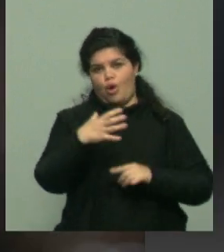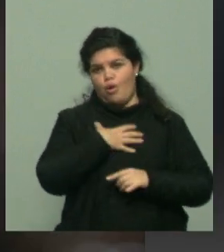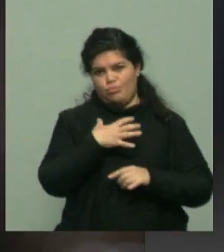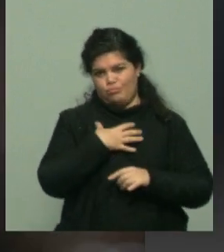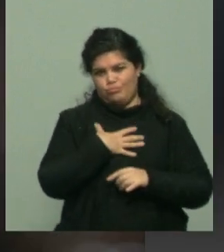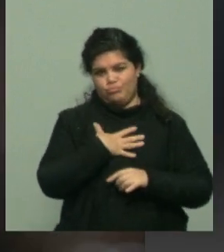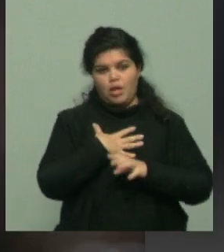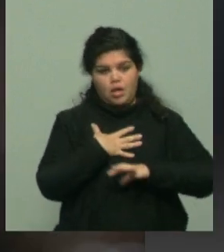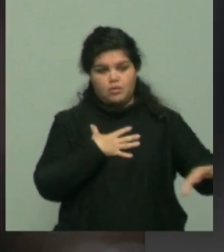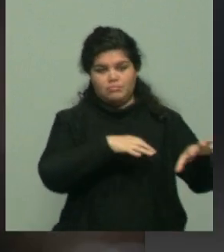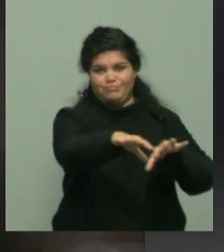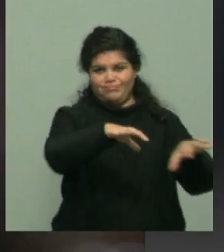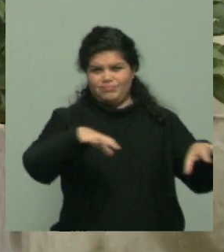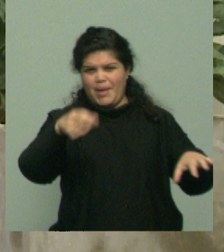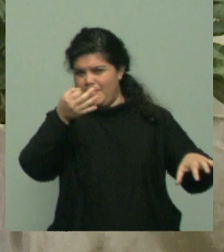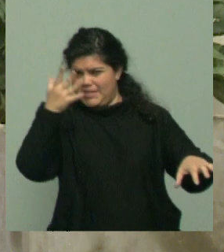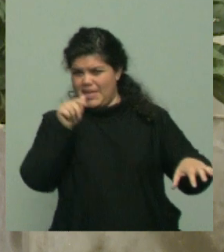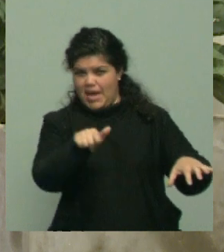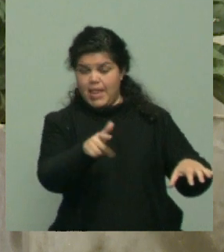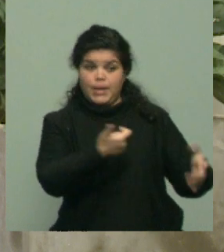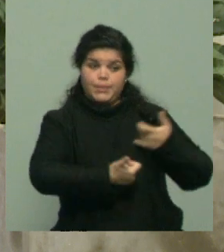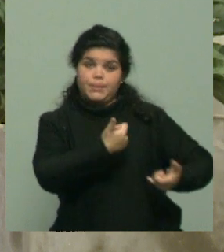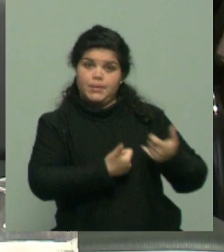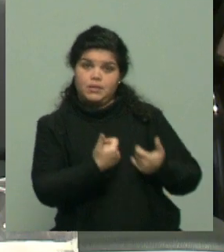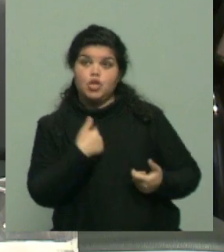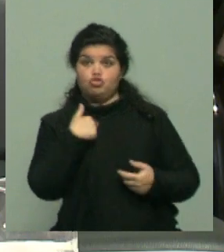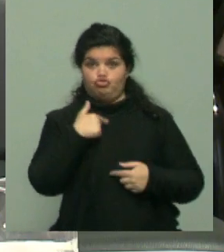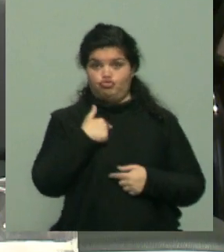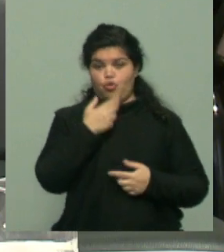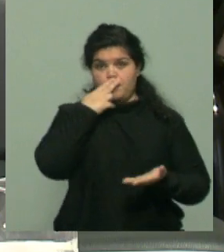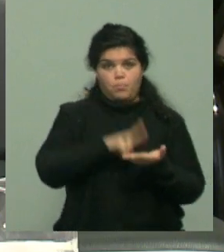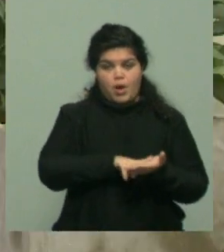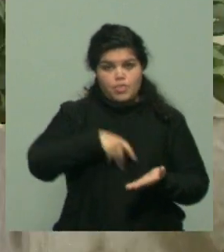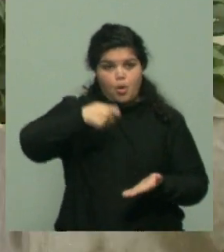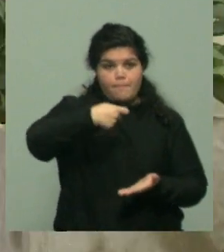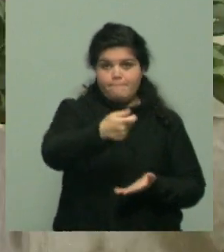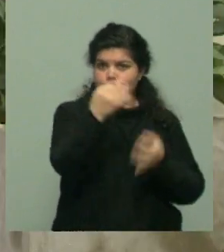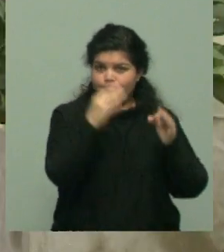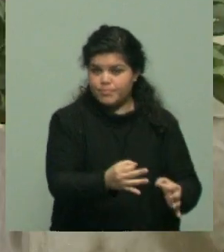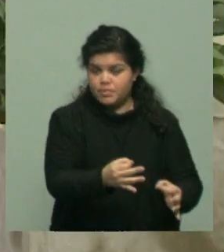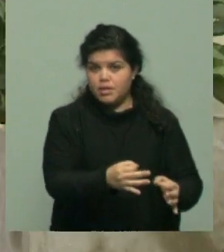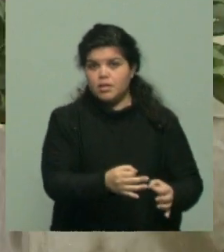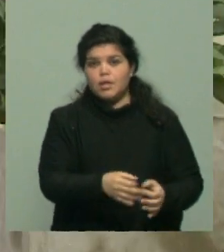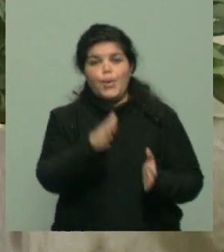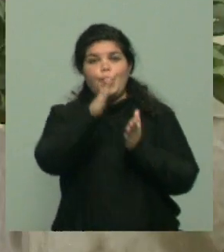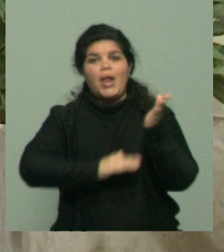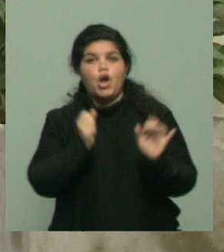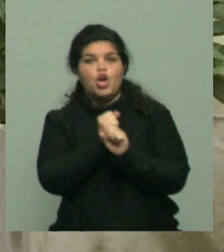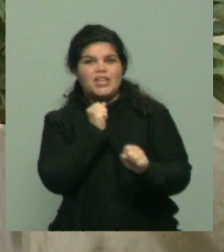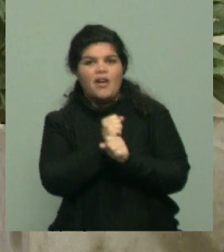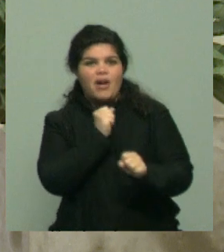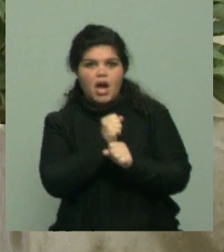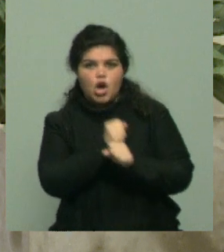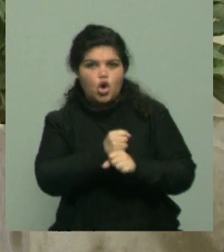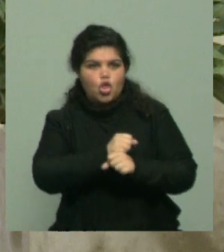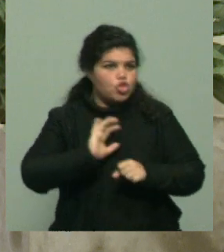no mandarlos al frente, donde te dicen, si yo pago todos los impuestos y tengo a toda la gente en blanco, a mí el negocio no me cierra por ningún